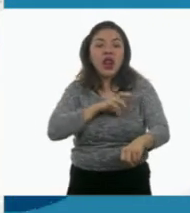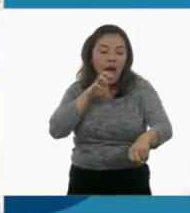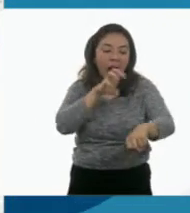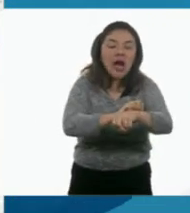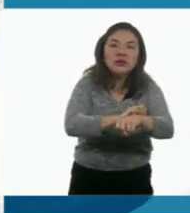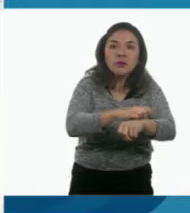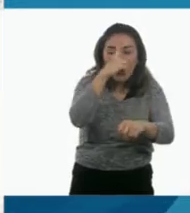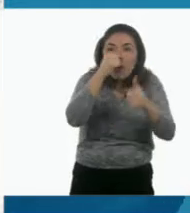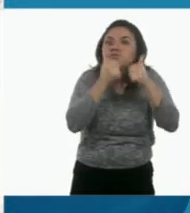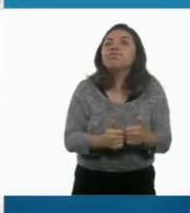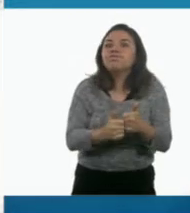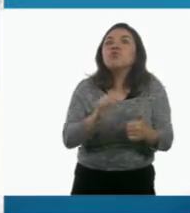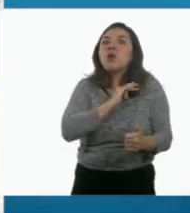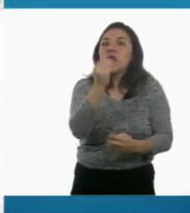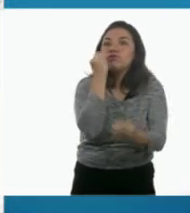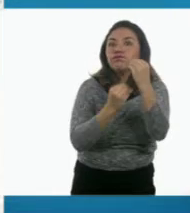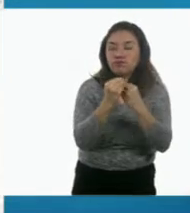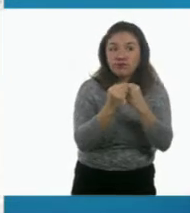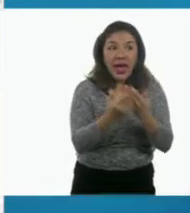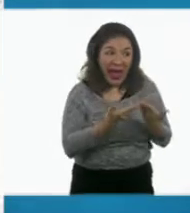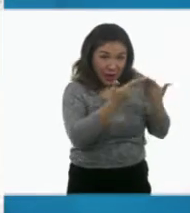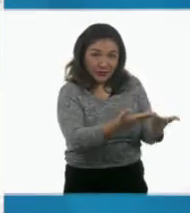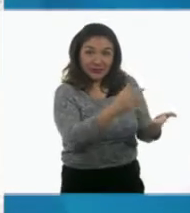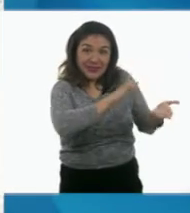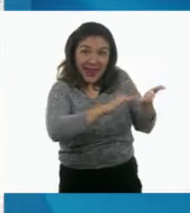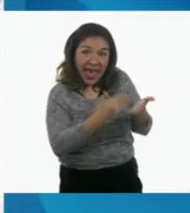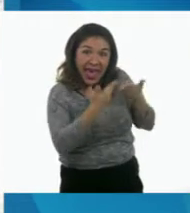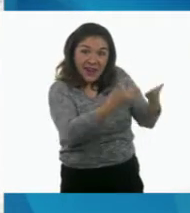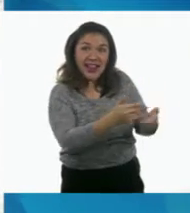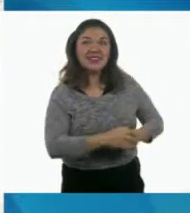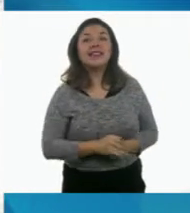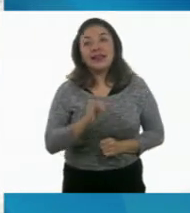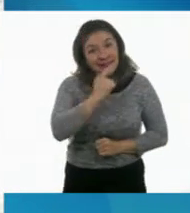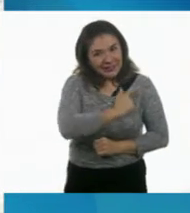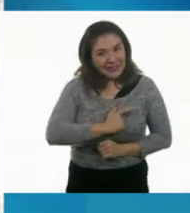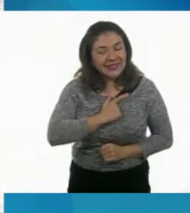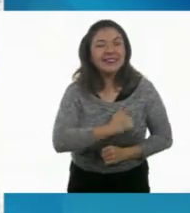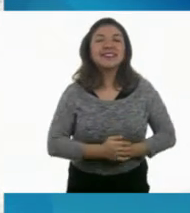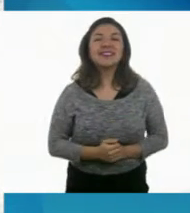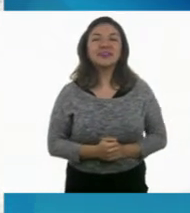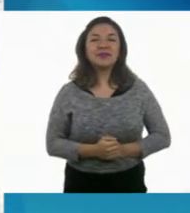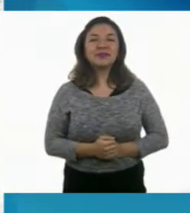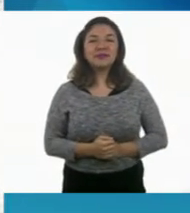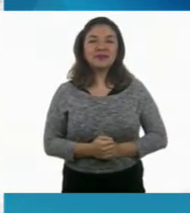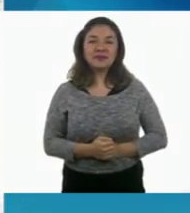devoran. Aníbal, ¿quieres seguir la lectura? Claro, me encantaría.